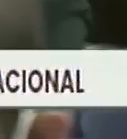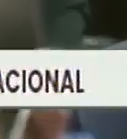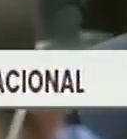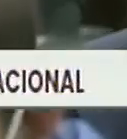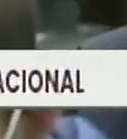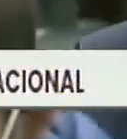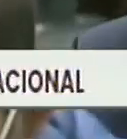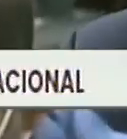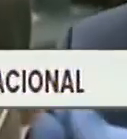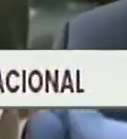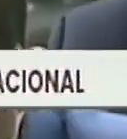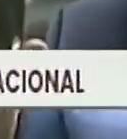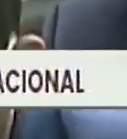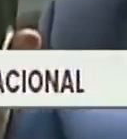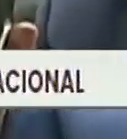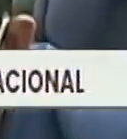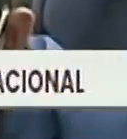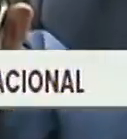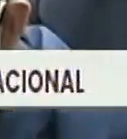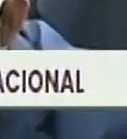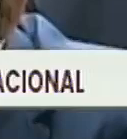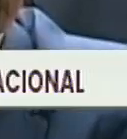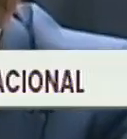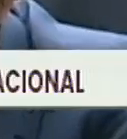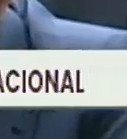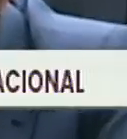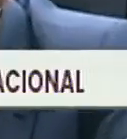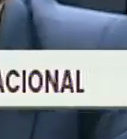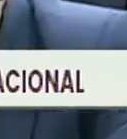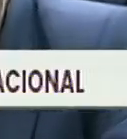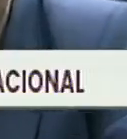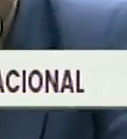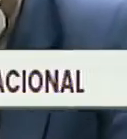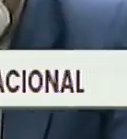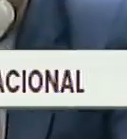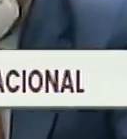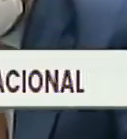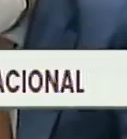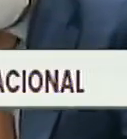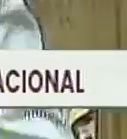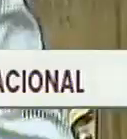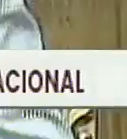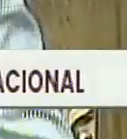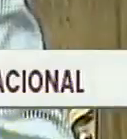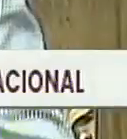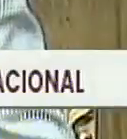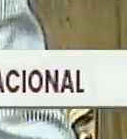génesis a cualquier número de instituciones del Estado venezolano.